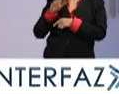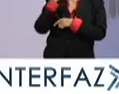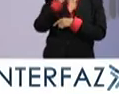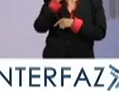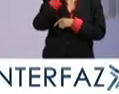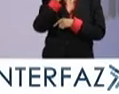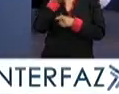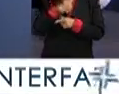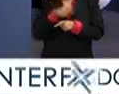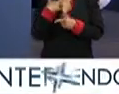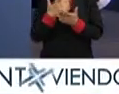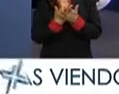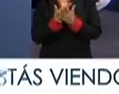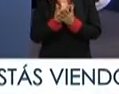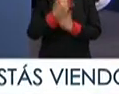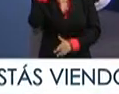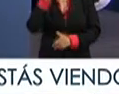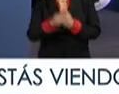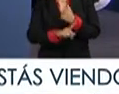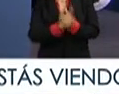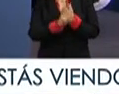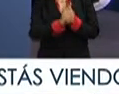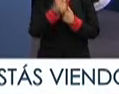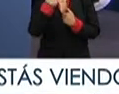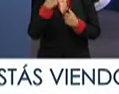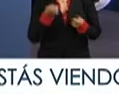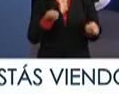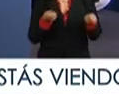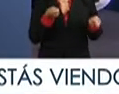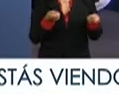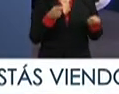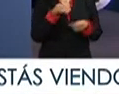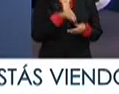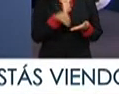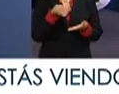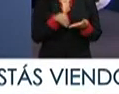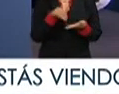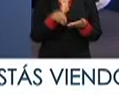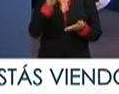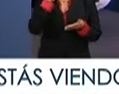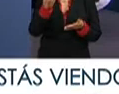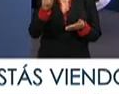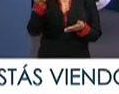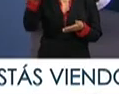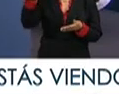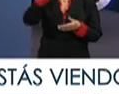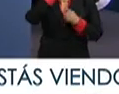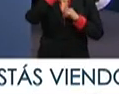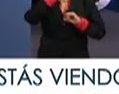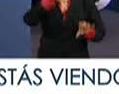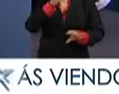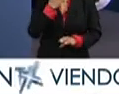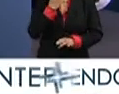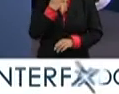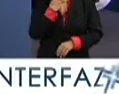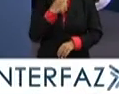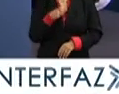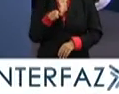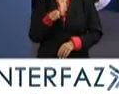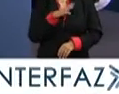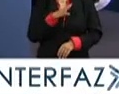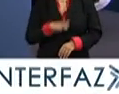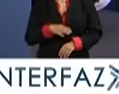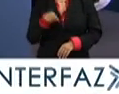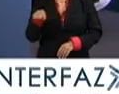siempre el gravísimo riesgo de la manipulación. Claro. Y esto lo estamos viendo incluso en las campañas políticas, sí. Porque